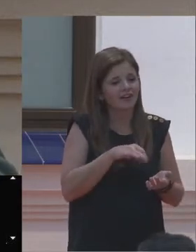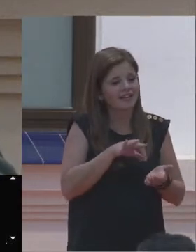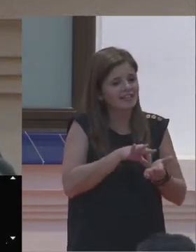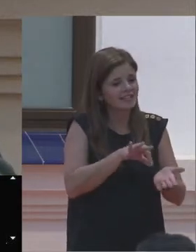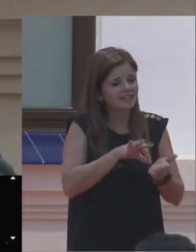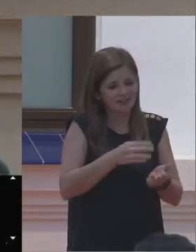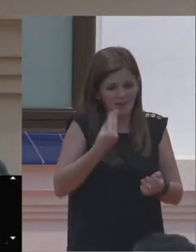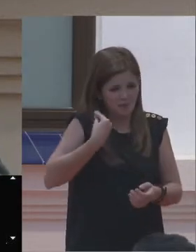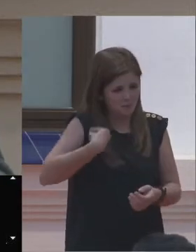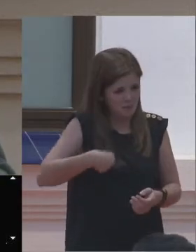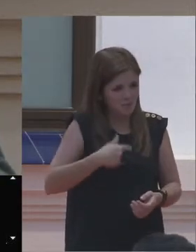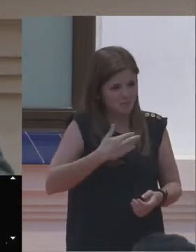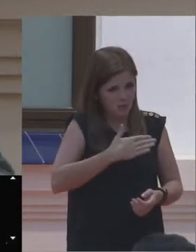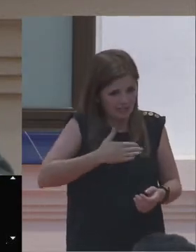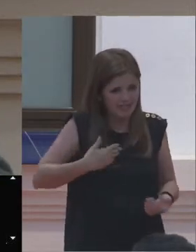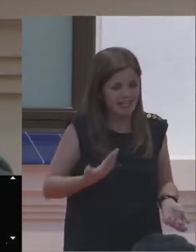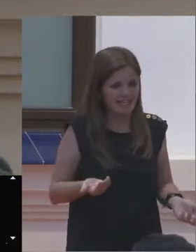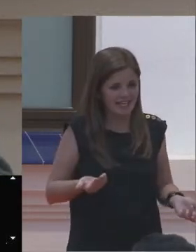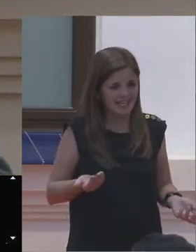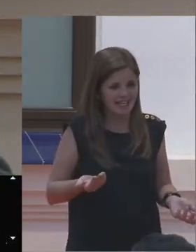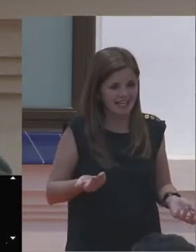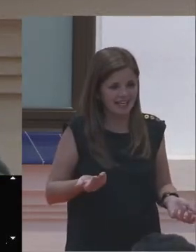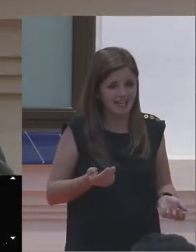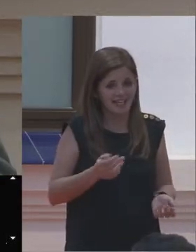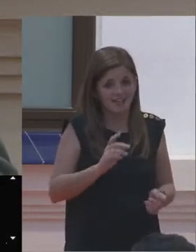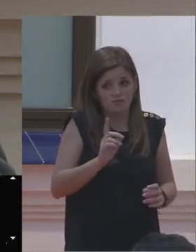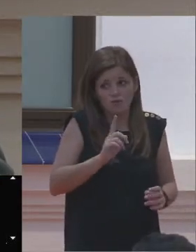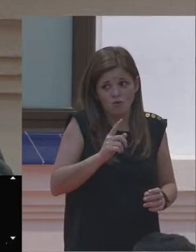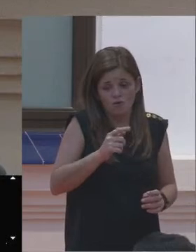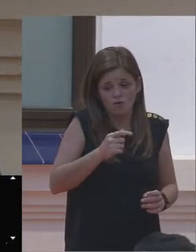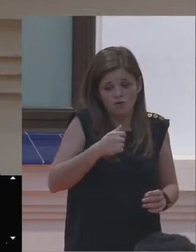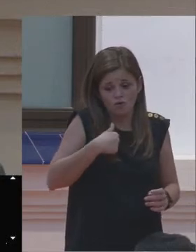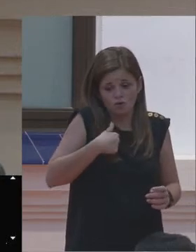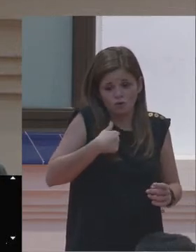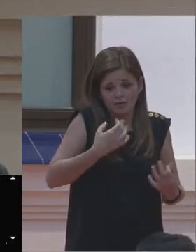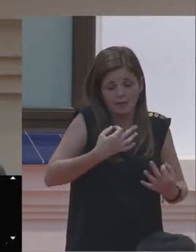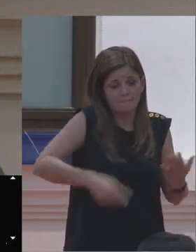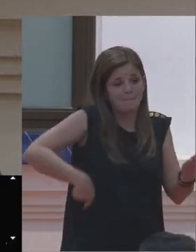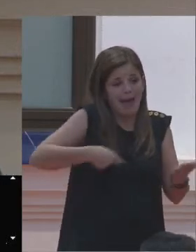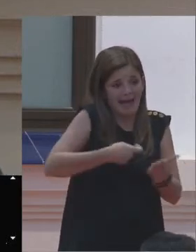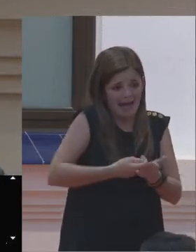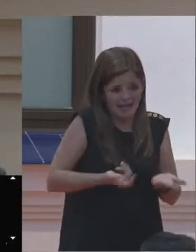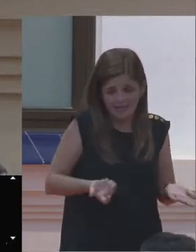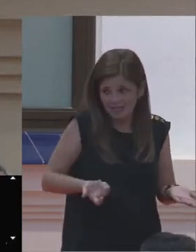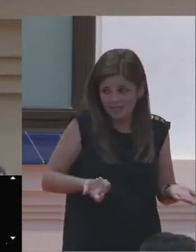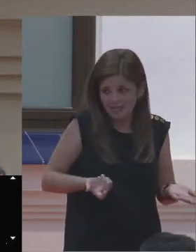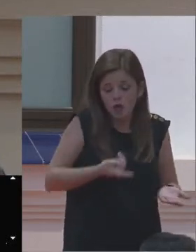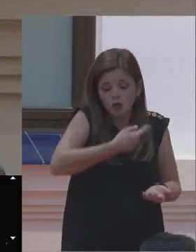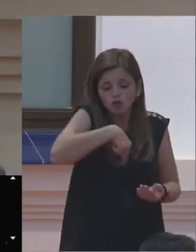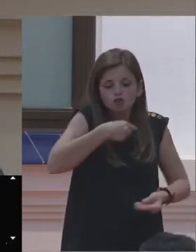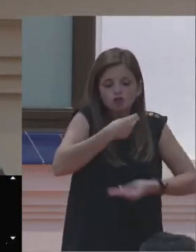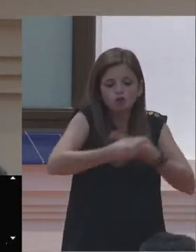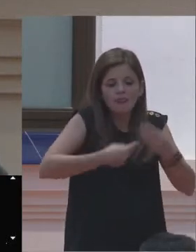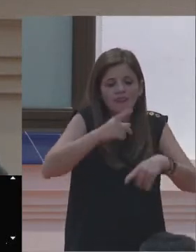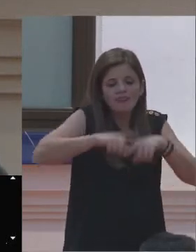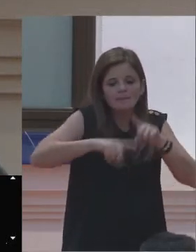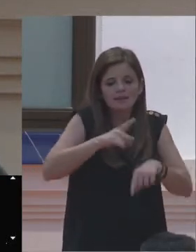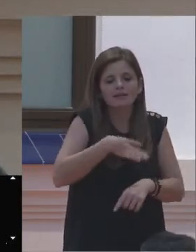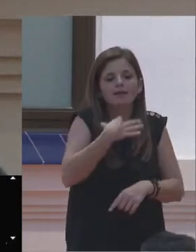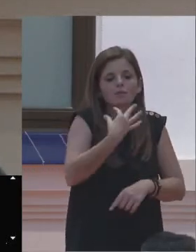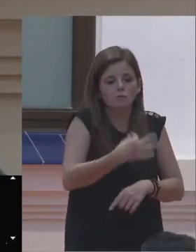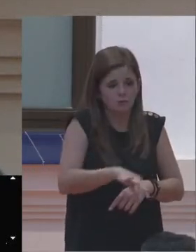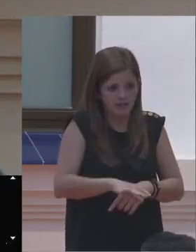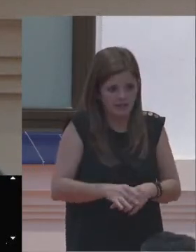yo. Y lo doy yo, pero de pago. Entonces, nosotros hacemos lo que podemos. Es verdad